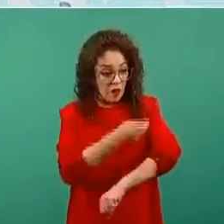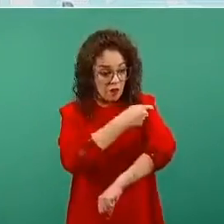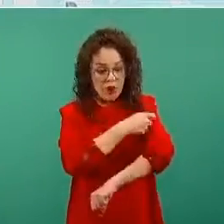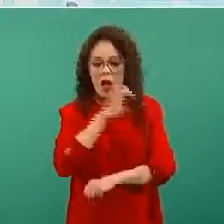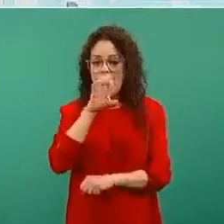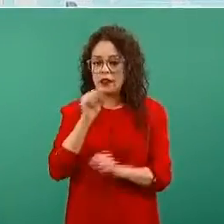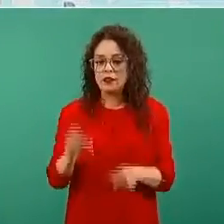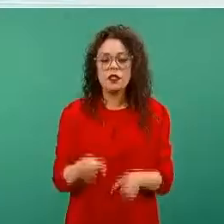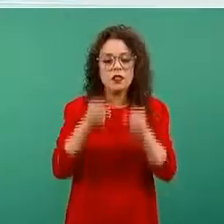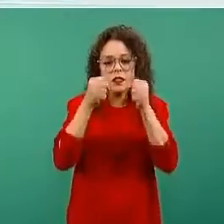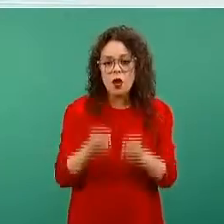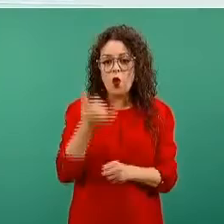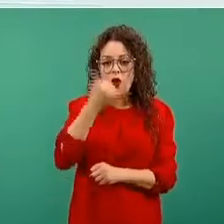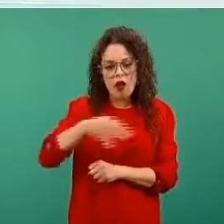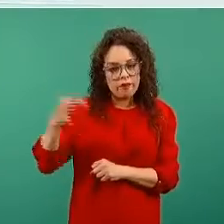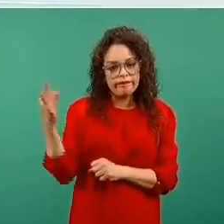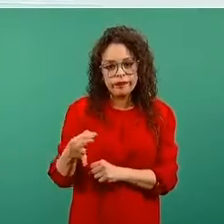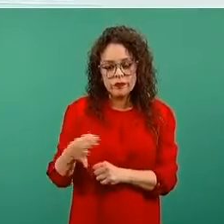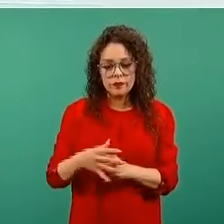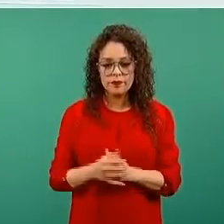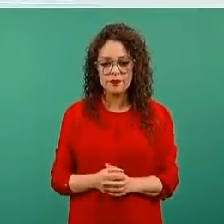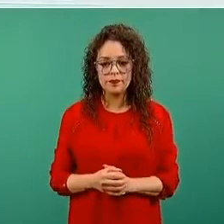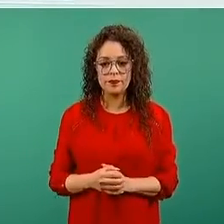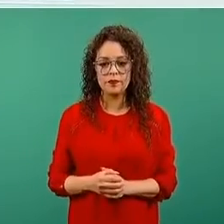vacunas eficaces. Menos del